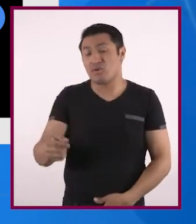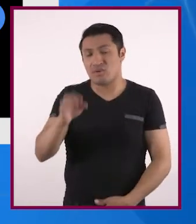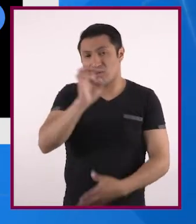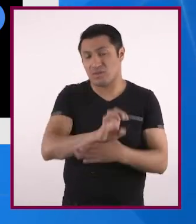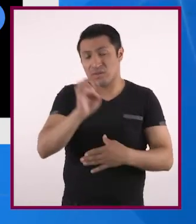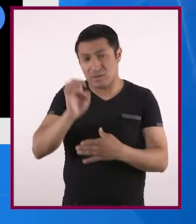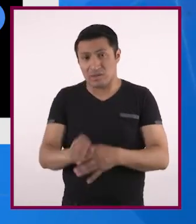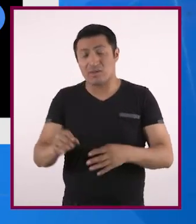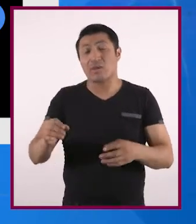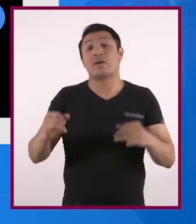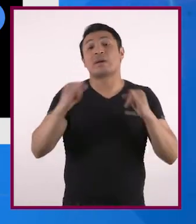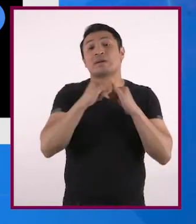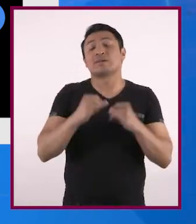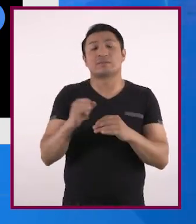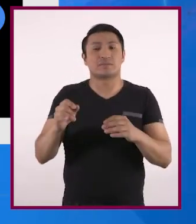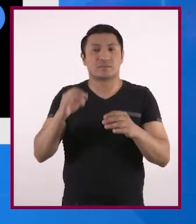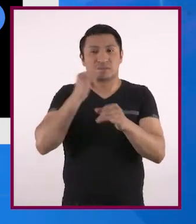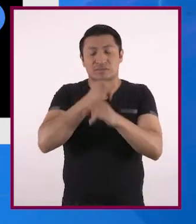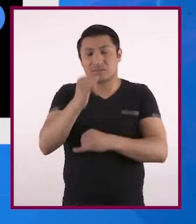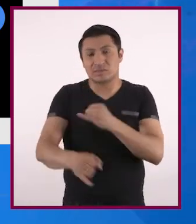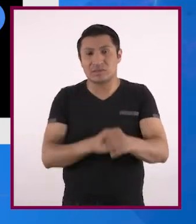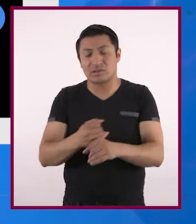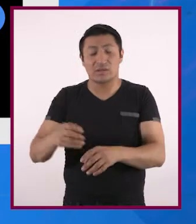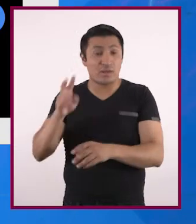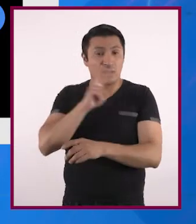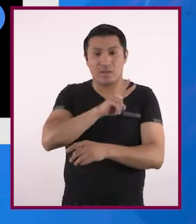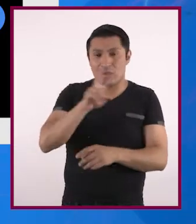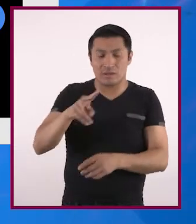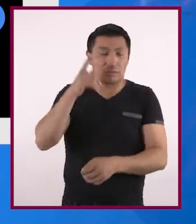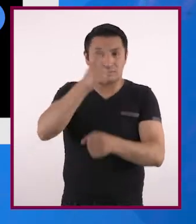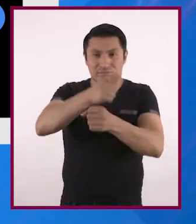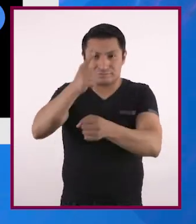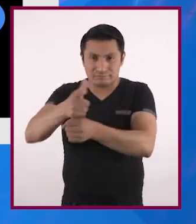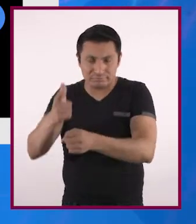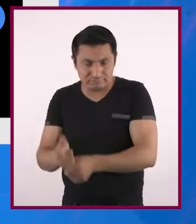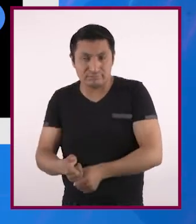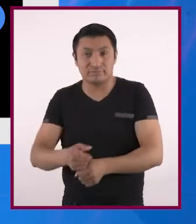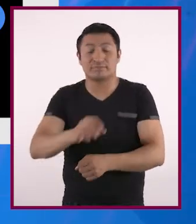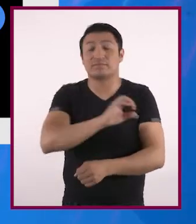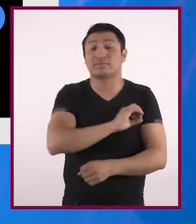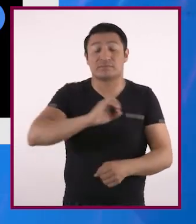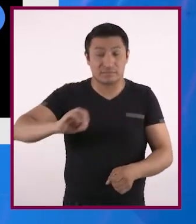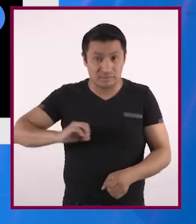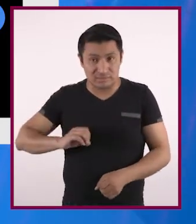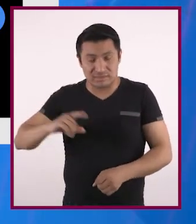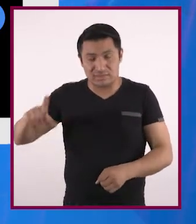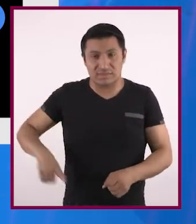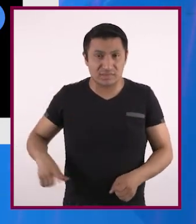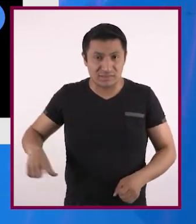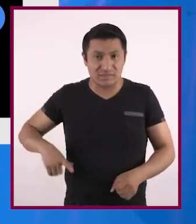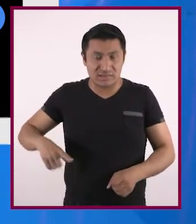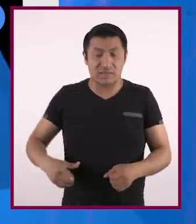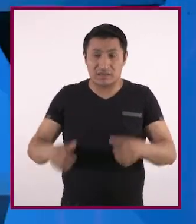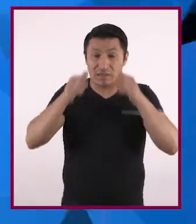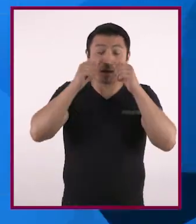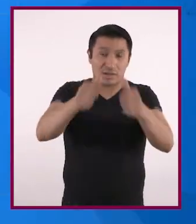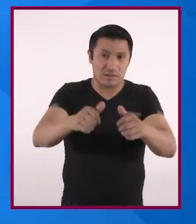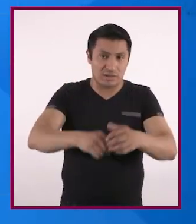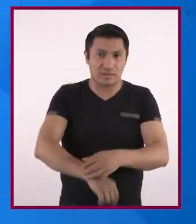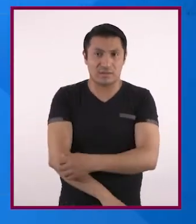internacionales vinieron con observadores e hicieron notar este fenómeno, ¿no? Entonces obligaron de alguna manera a que el gobierno pusiera